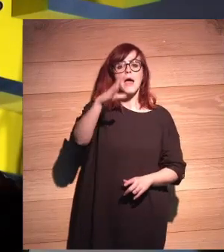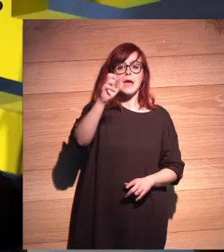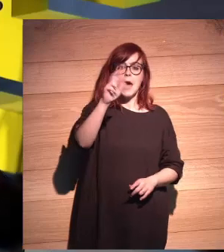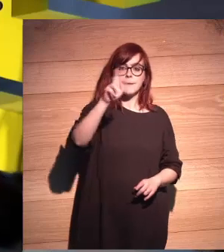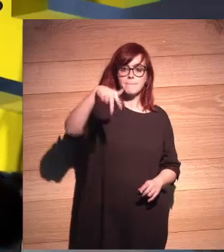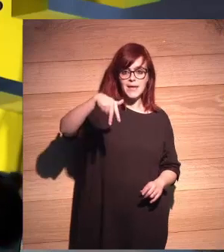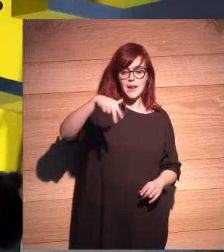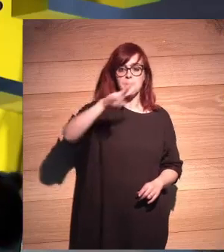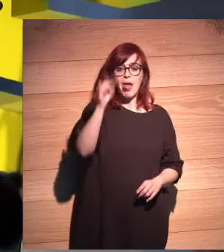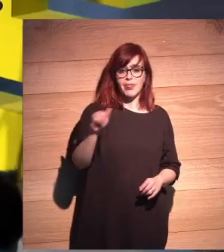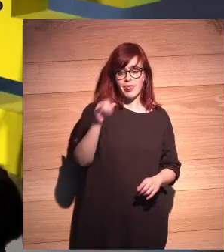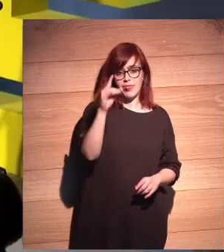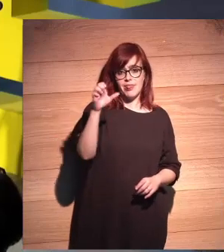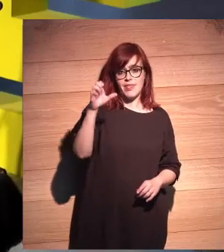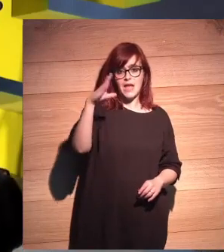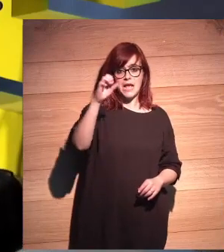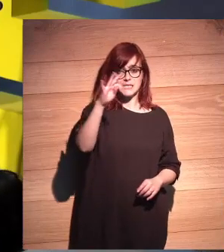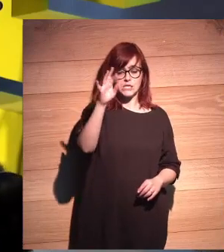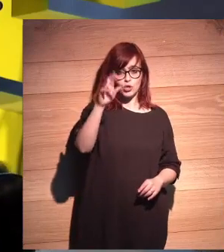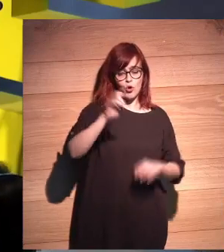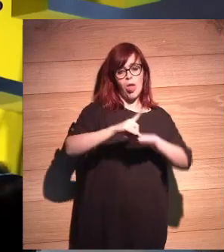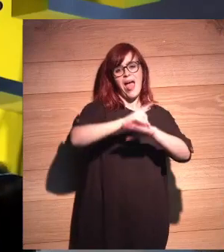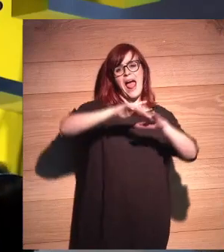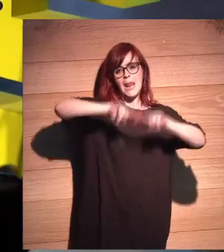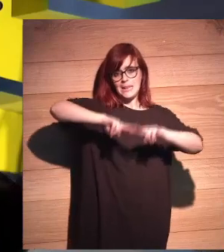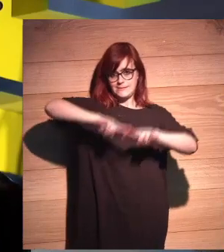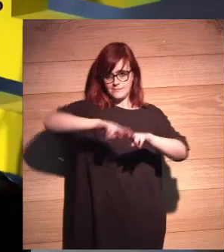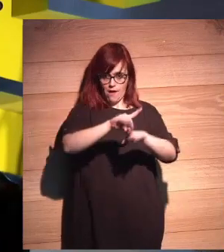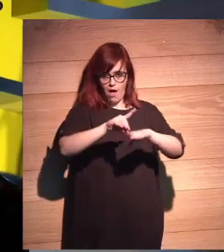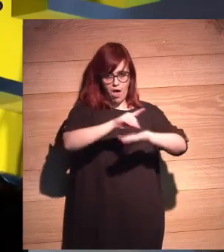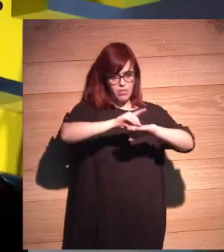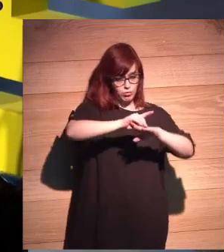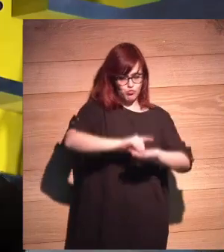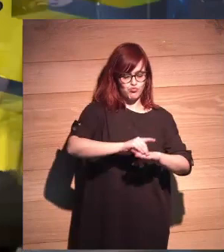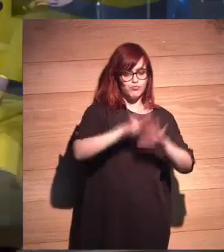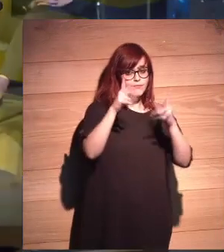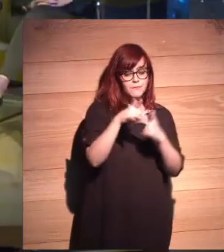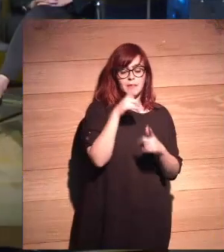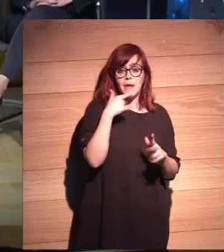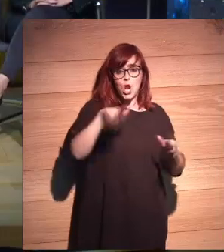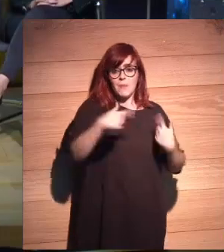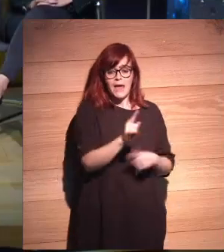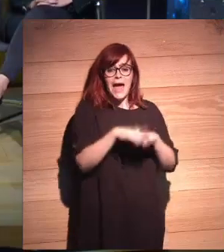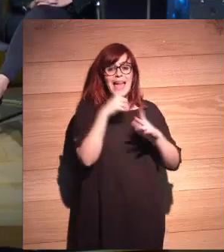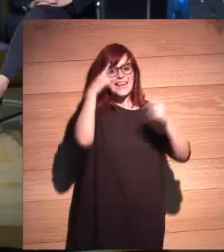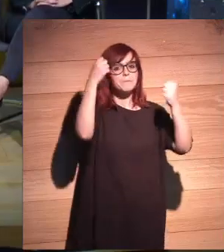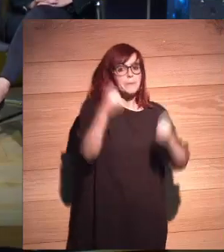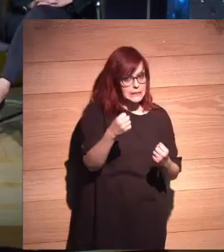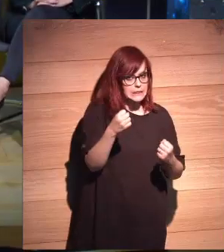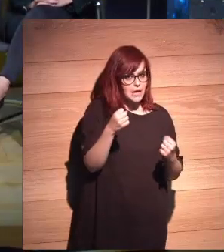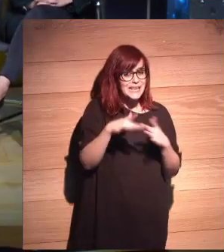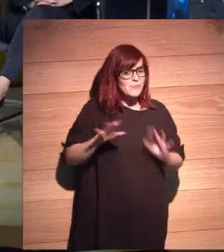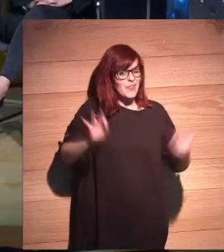Carmen Vázquez de Castro, que es analista de datos, y no me deja que diga que es experta,